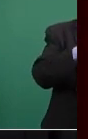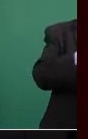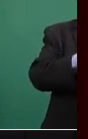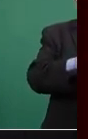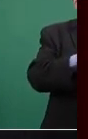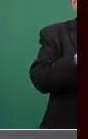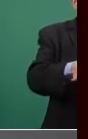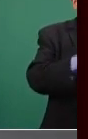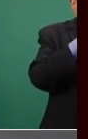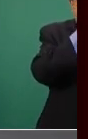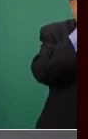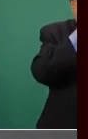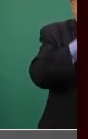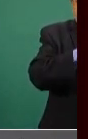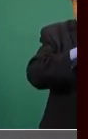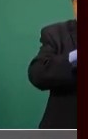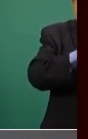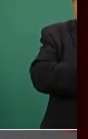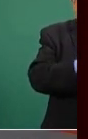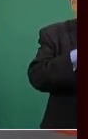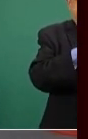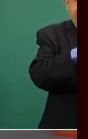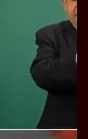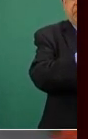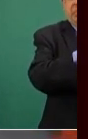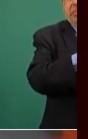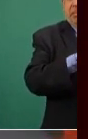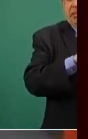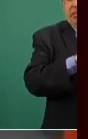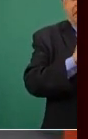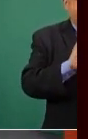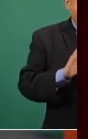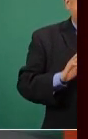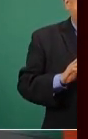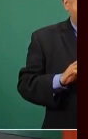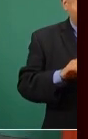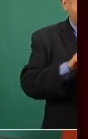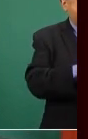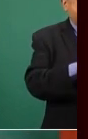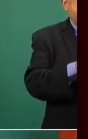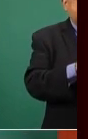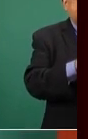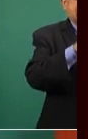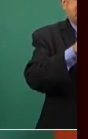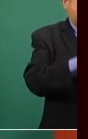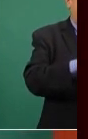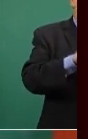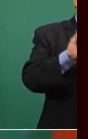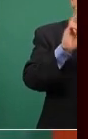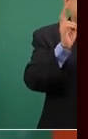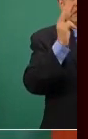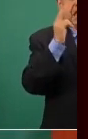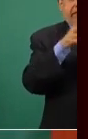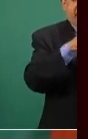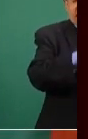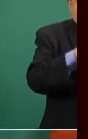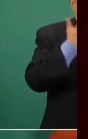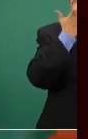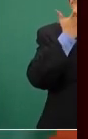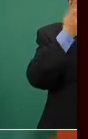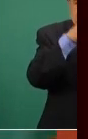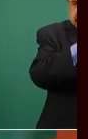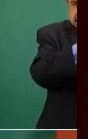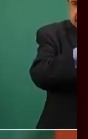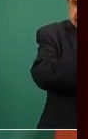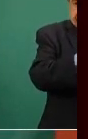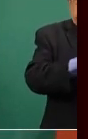comunicación como en el mundo de la academia y de la intelectualidad